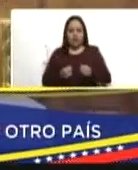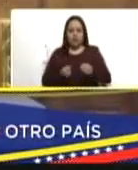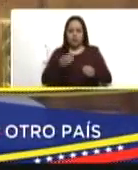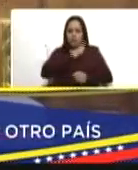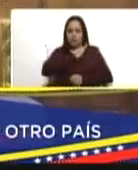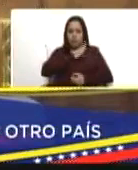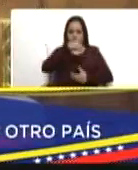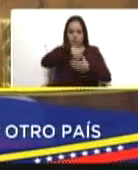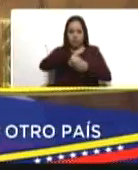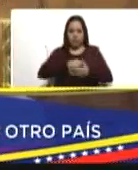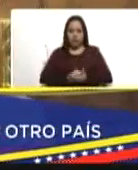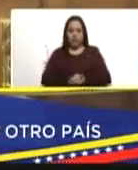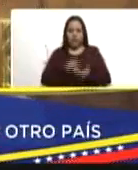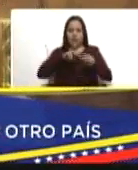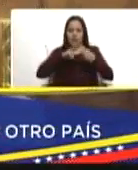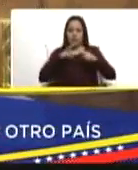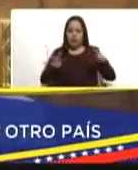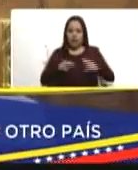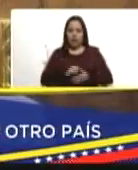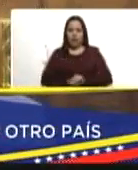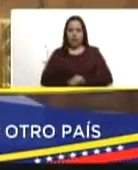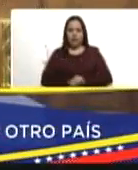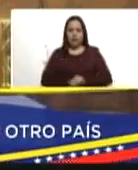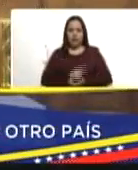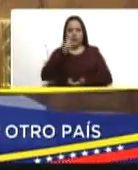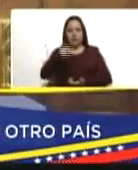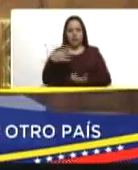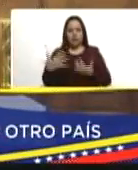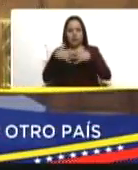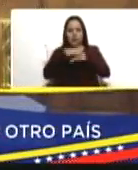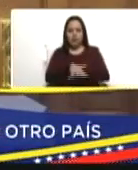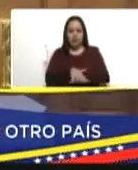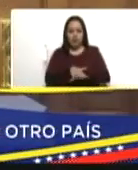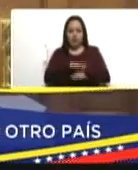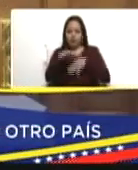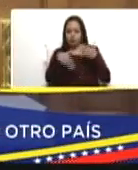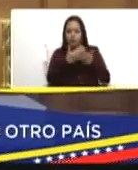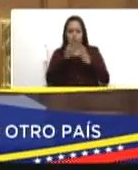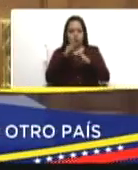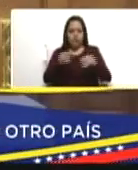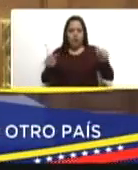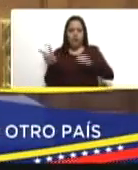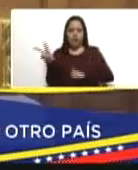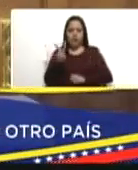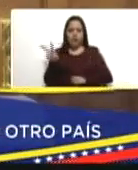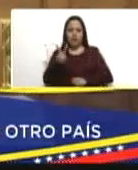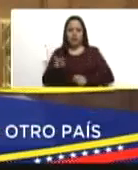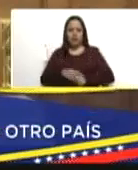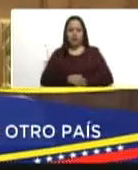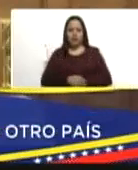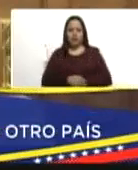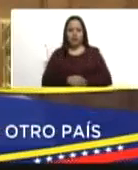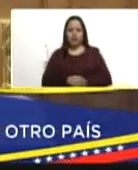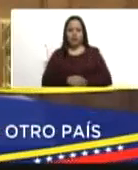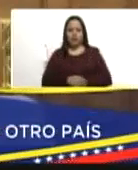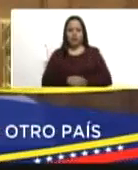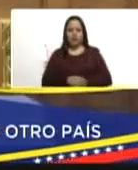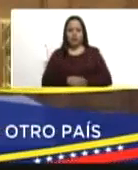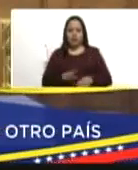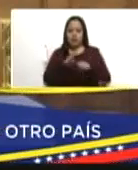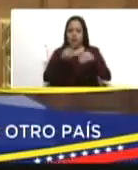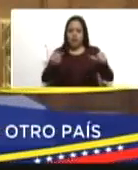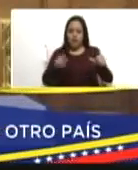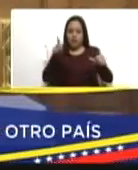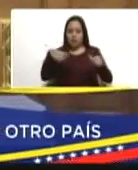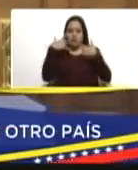interna de paz y de integridad territorial de Venezuela territorial la